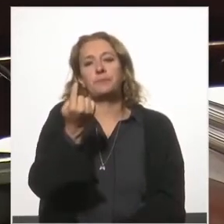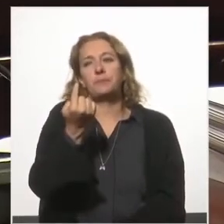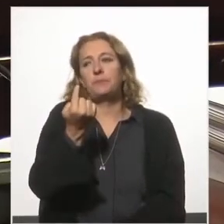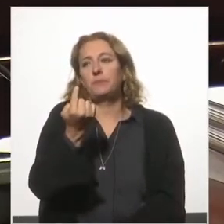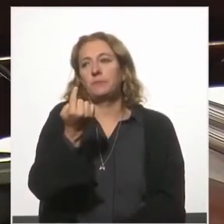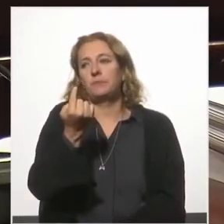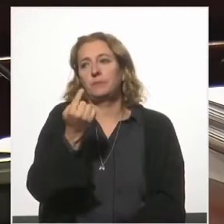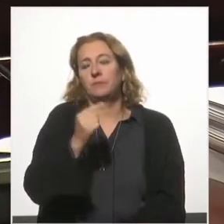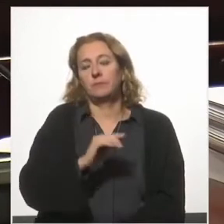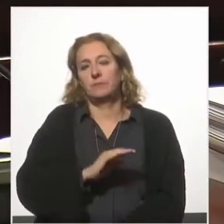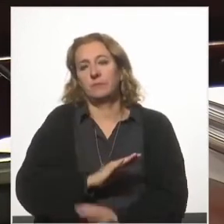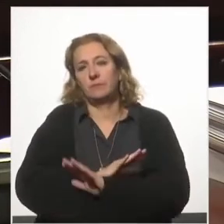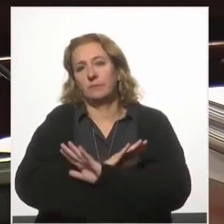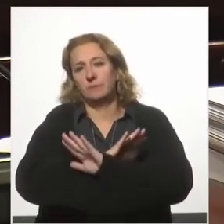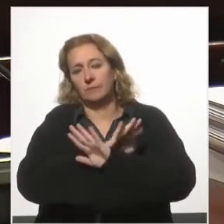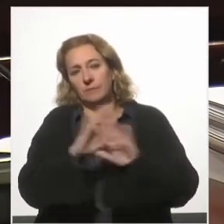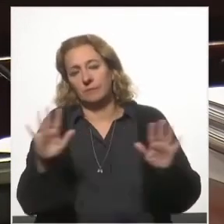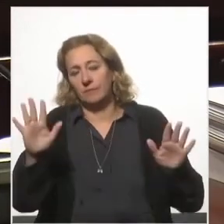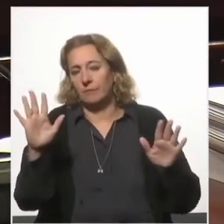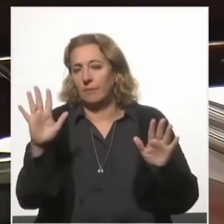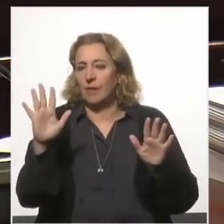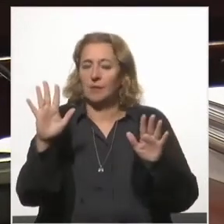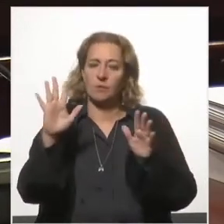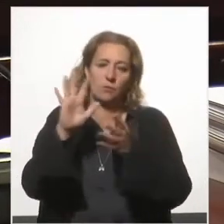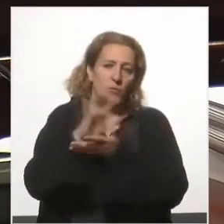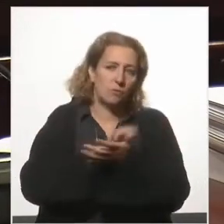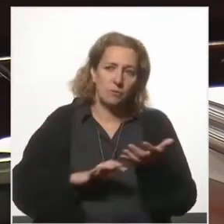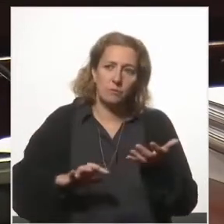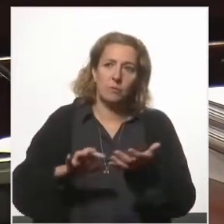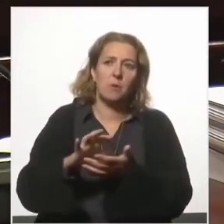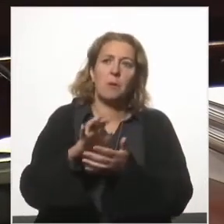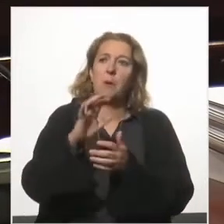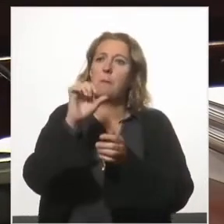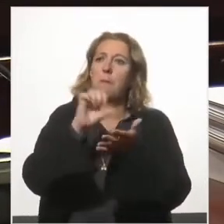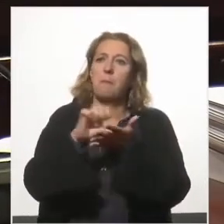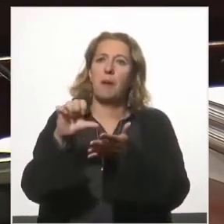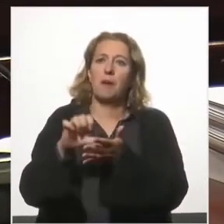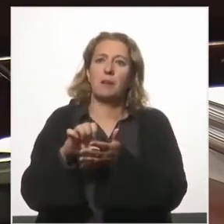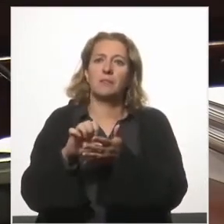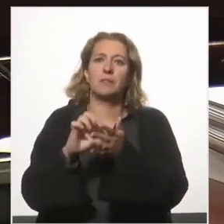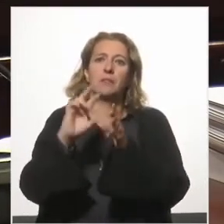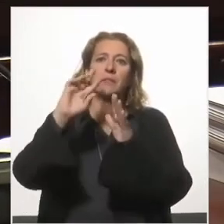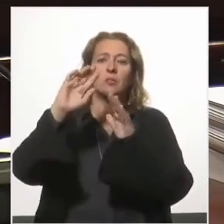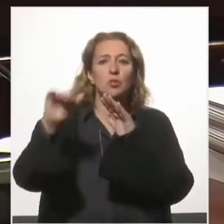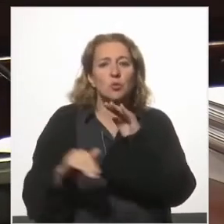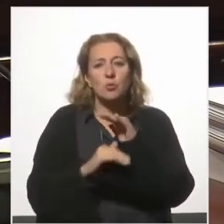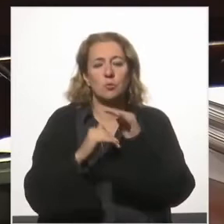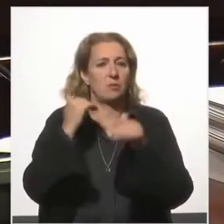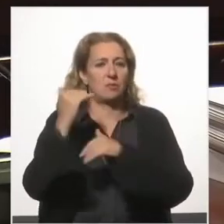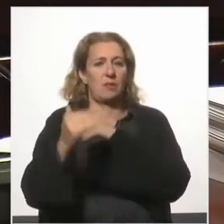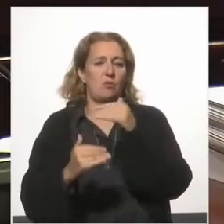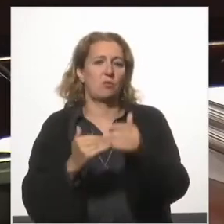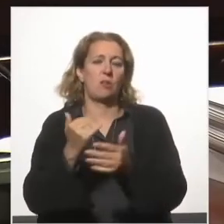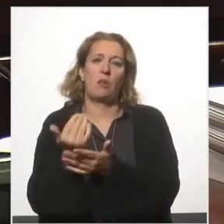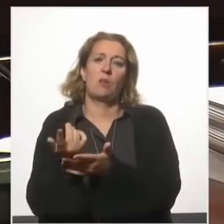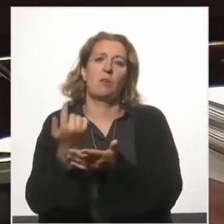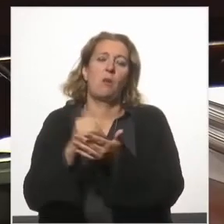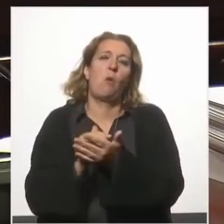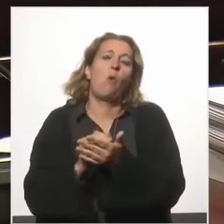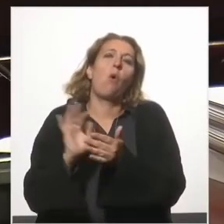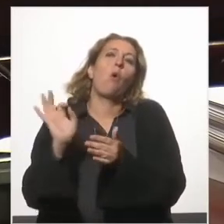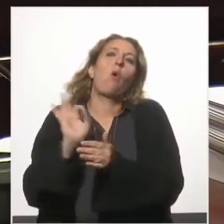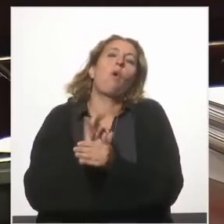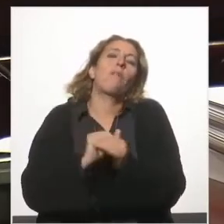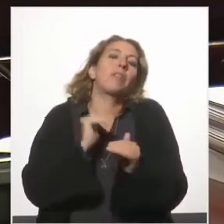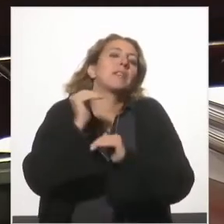sangrías de los países subdesarrollados, o si queremos eufemísticamente decir, en vías de desarrollo.